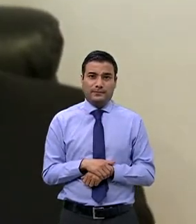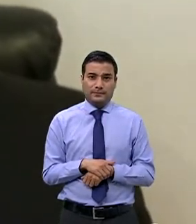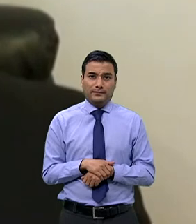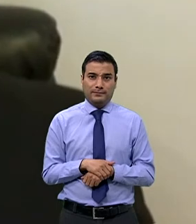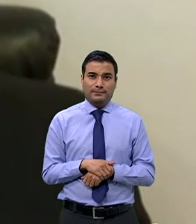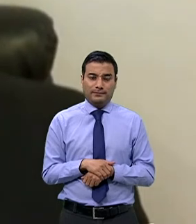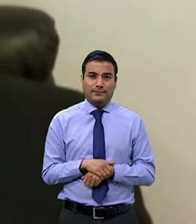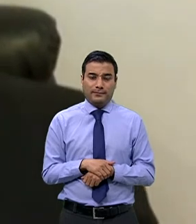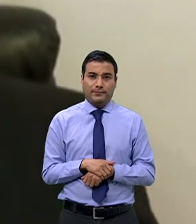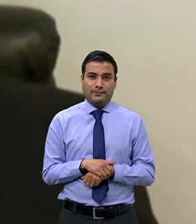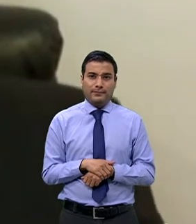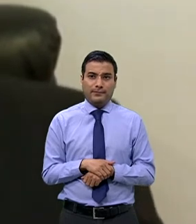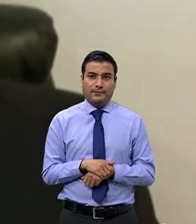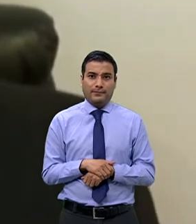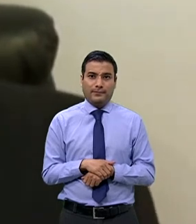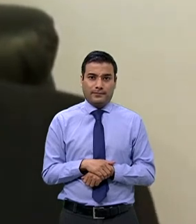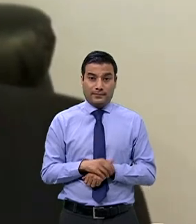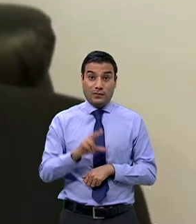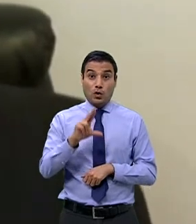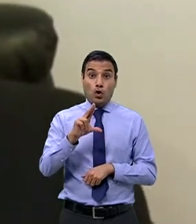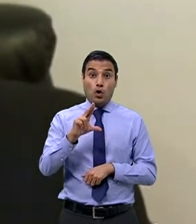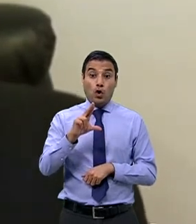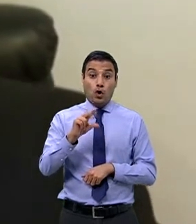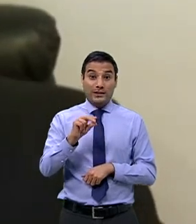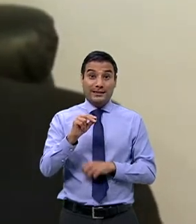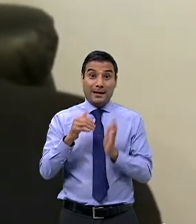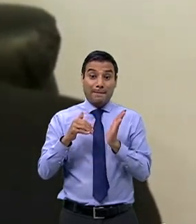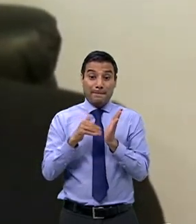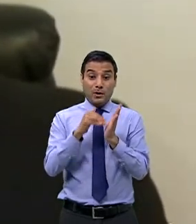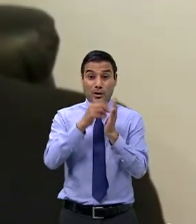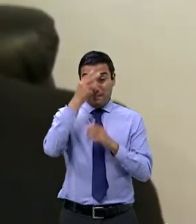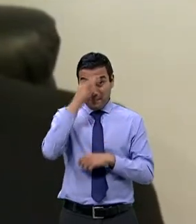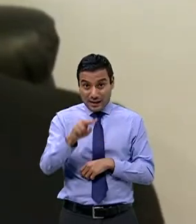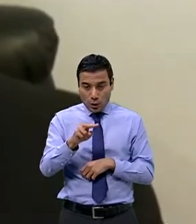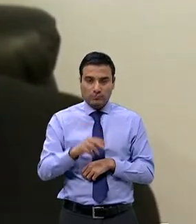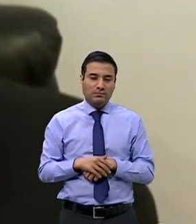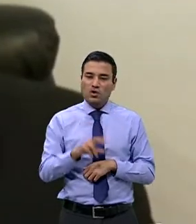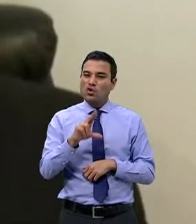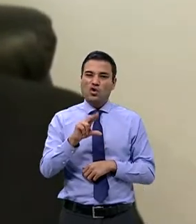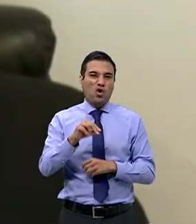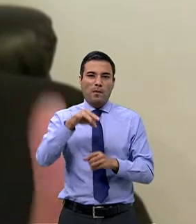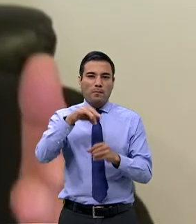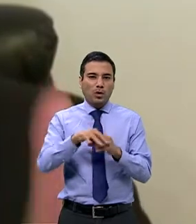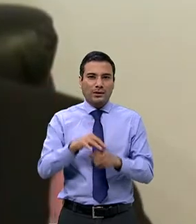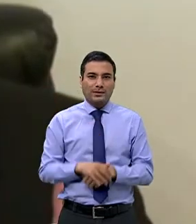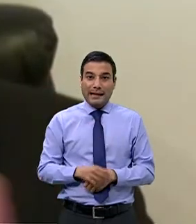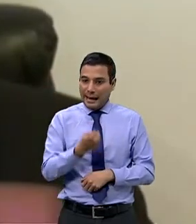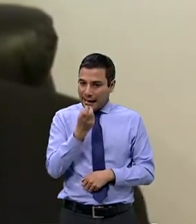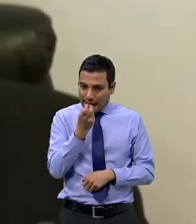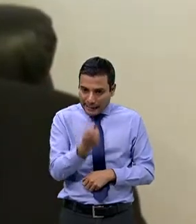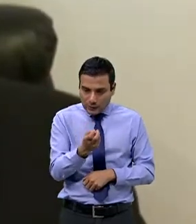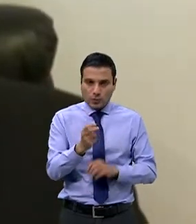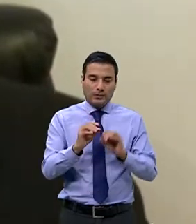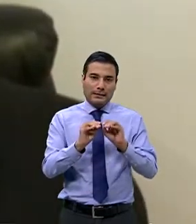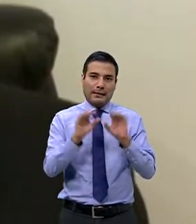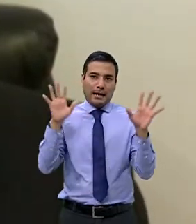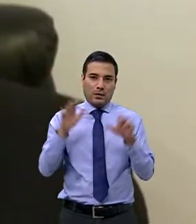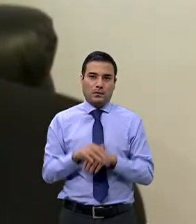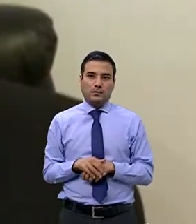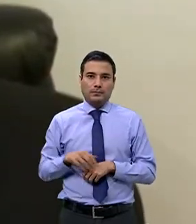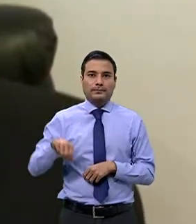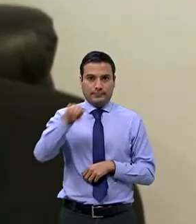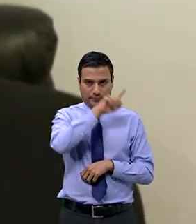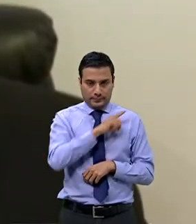parts y no participaron más de 80 millones de mexicanos ese es el mensaje este esclavo y este no lo podemos eludir